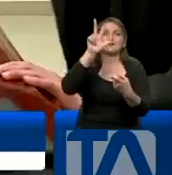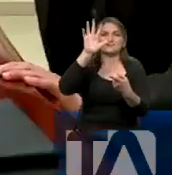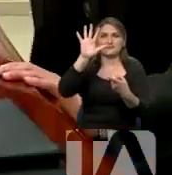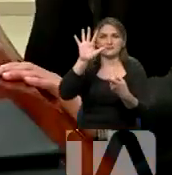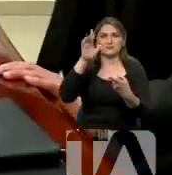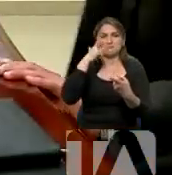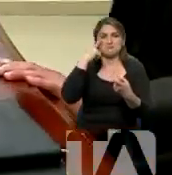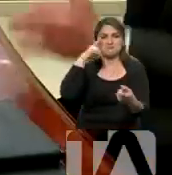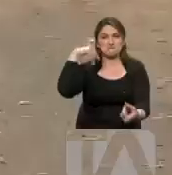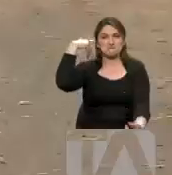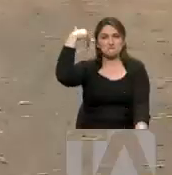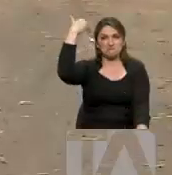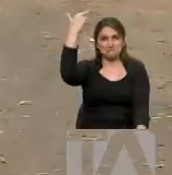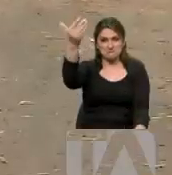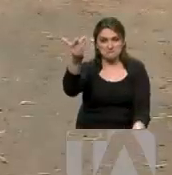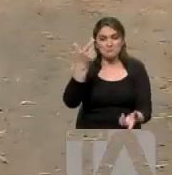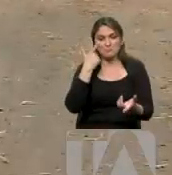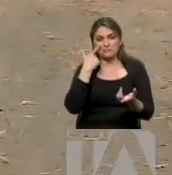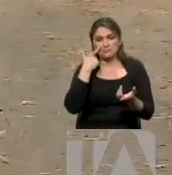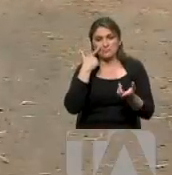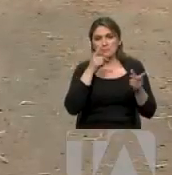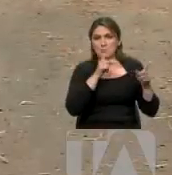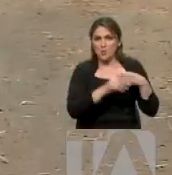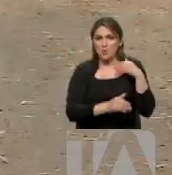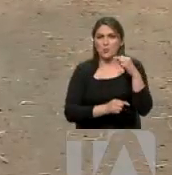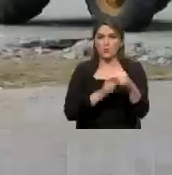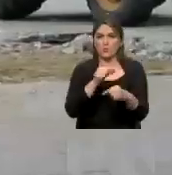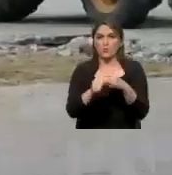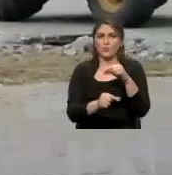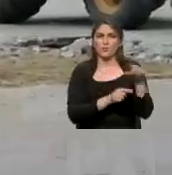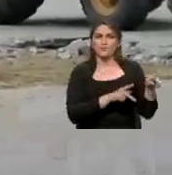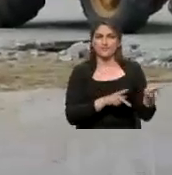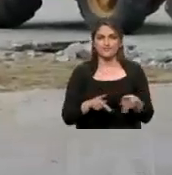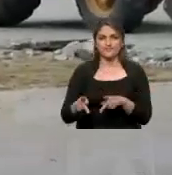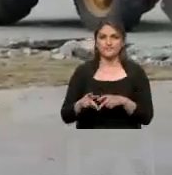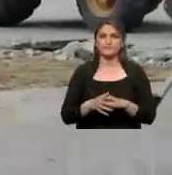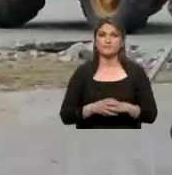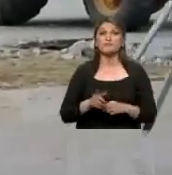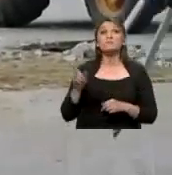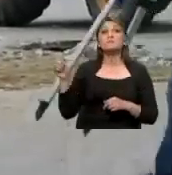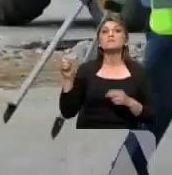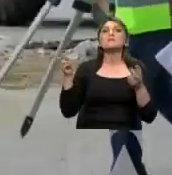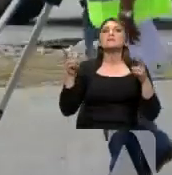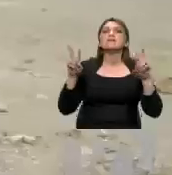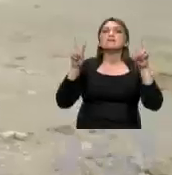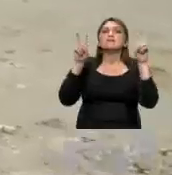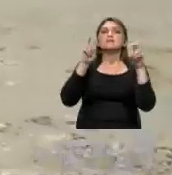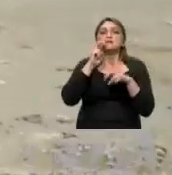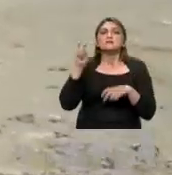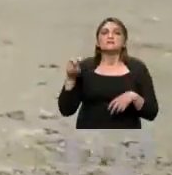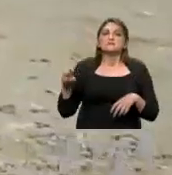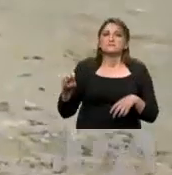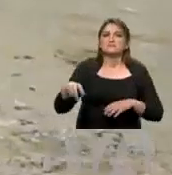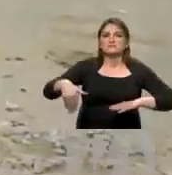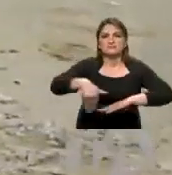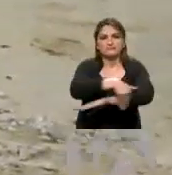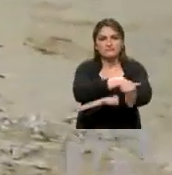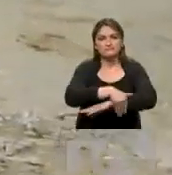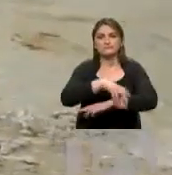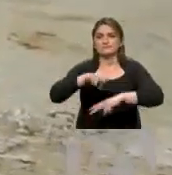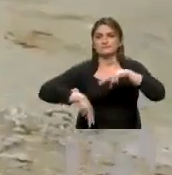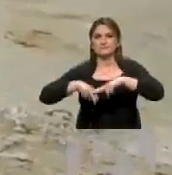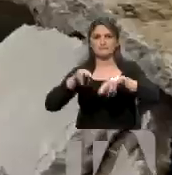en su segunda administración se priorizará la reactivación económica y la construcción de infraestructura turística. Además, resaltó que la inversión en